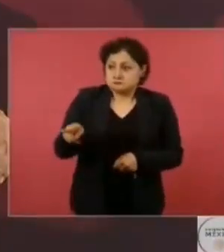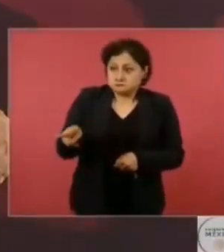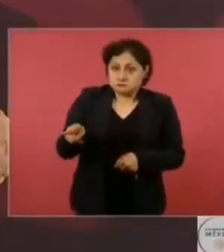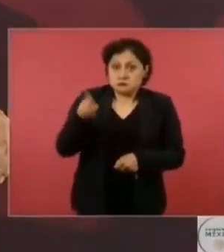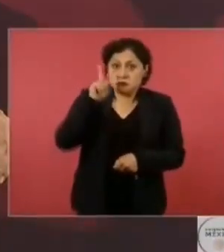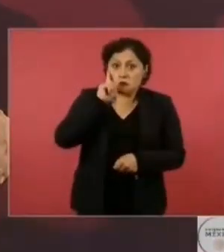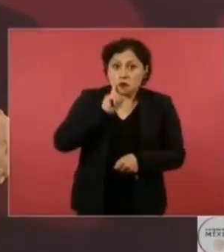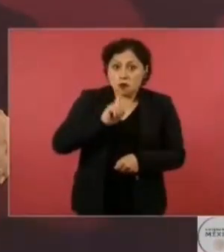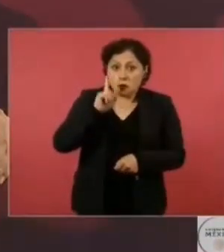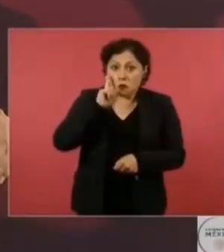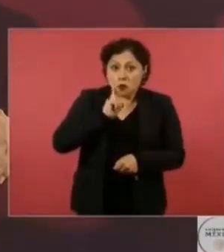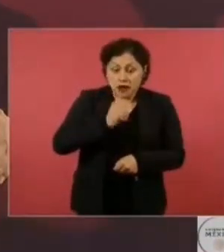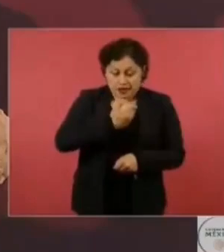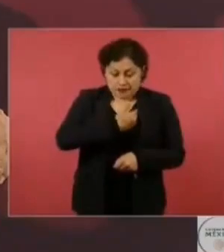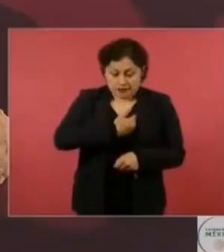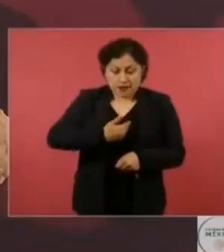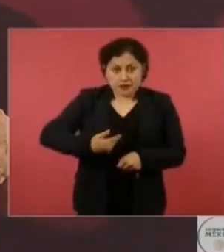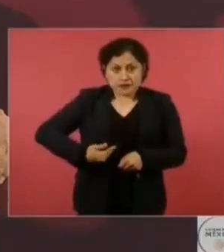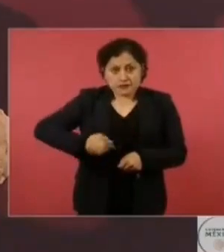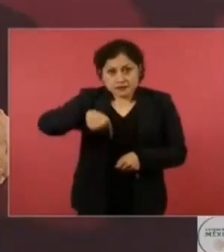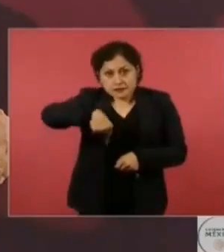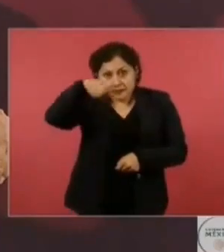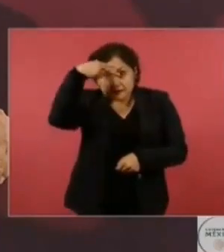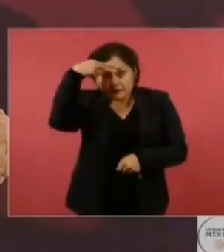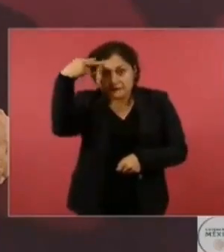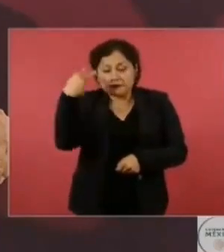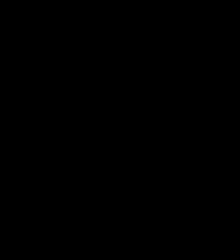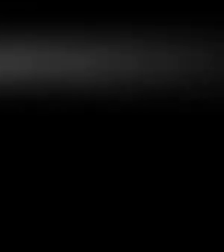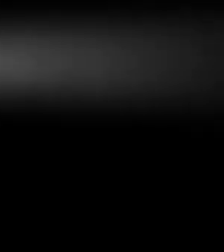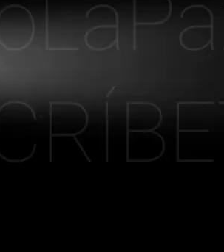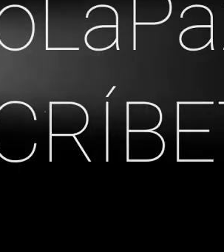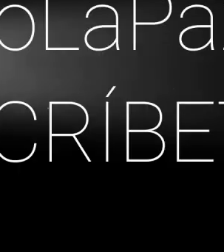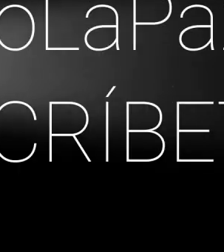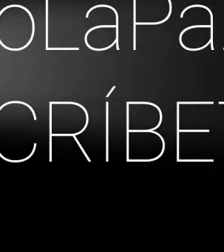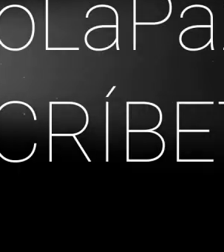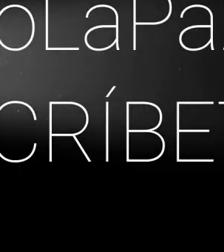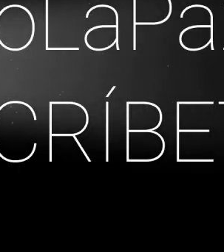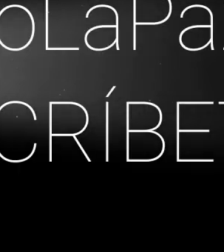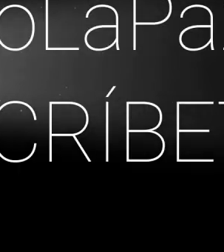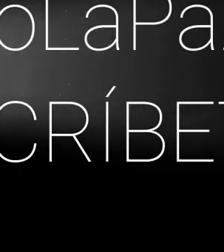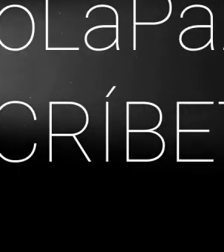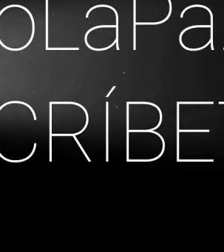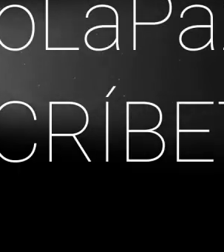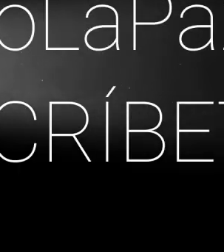Y ahí son algunas palabras, algunas frases que sugiere.